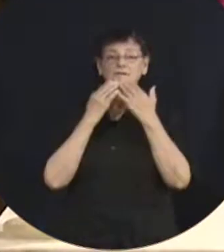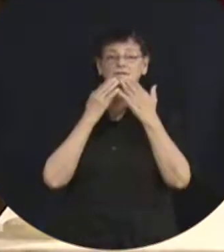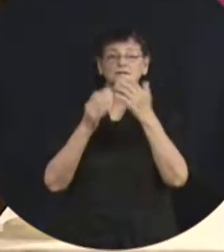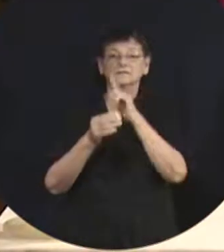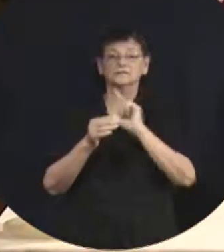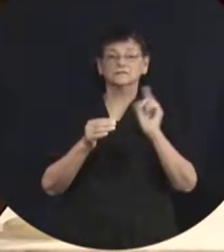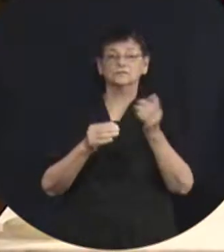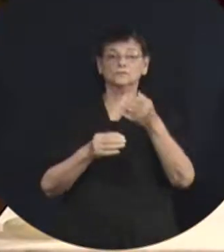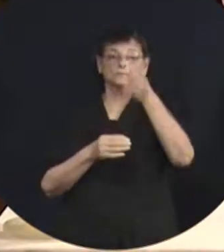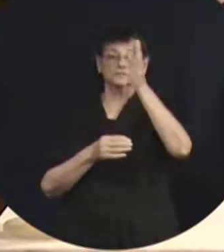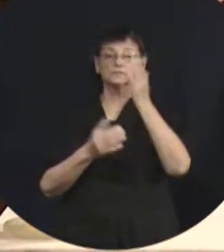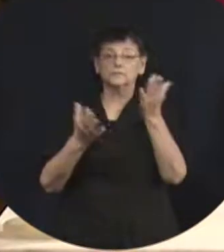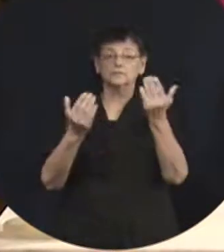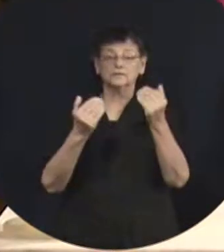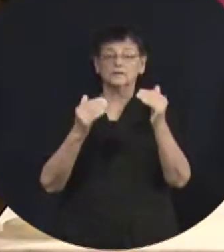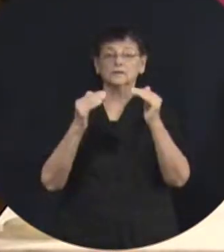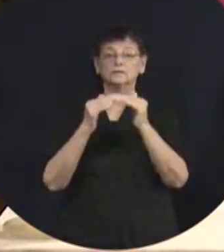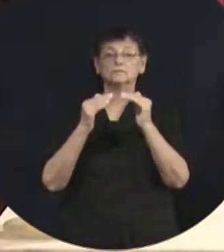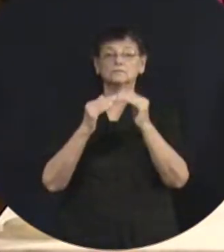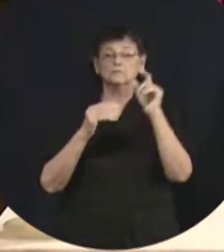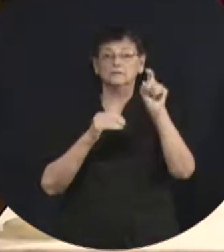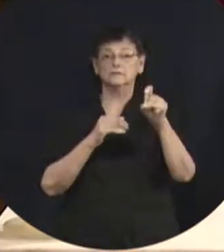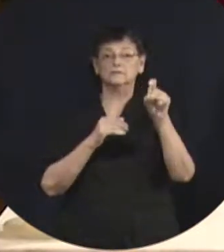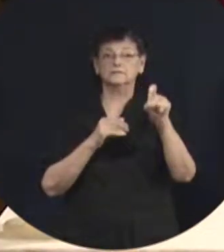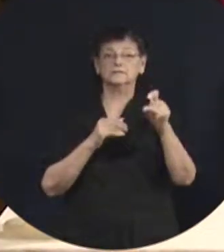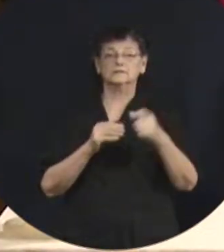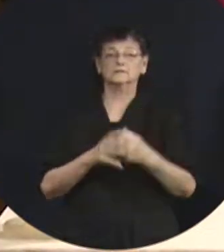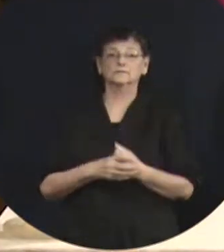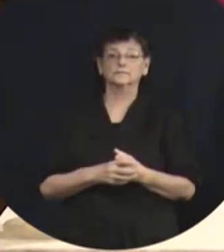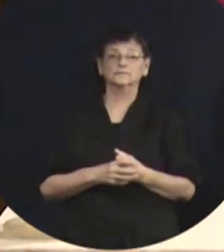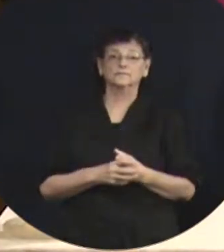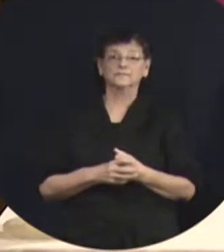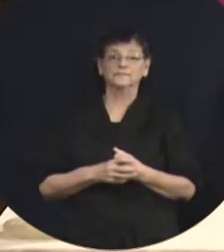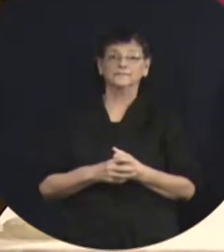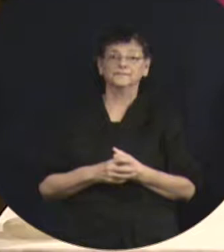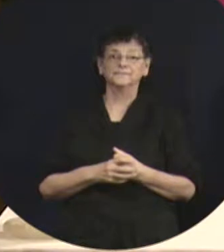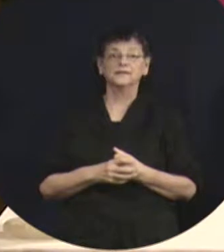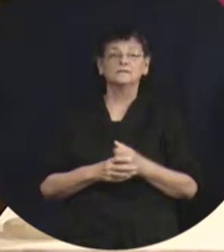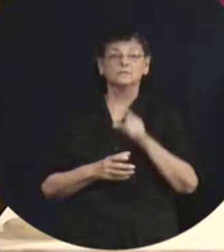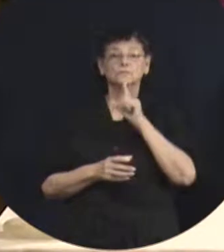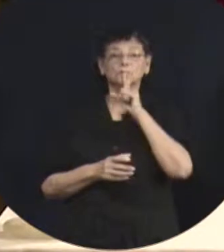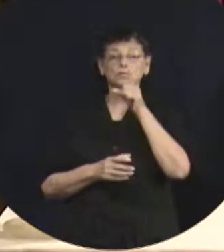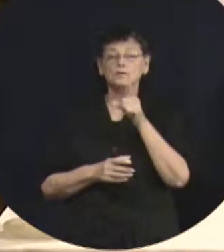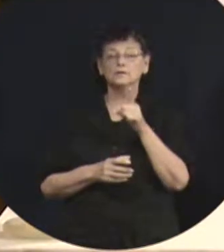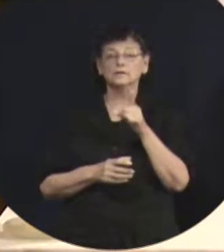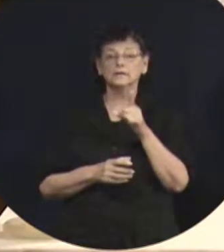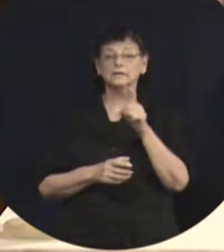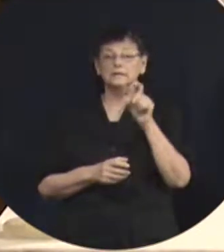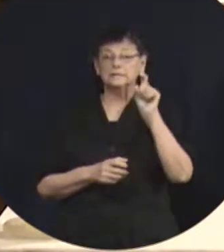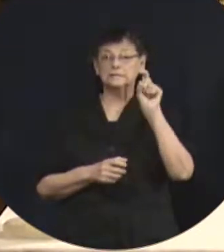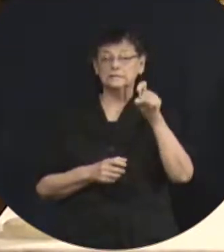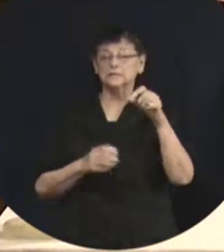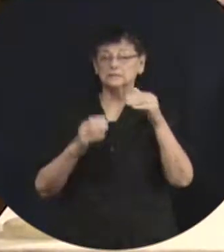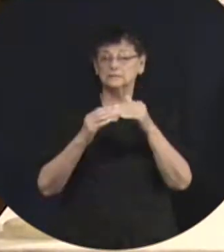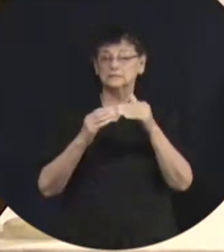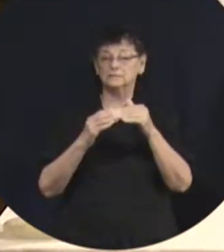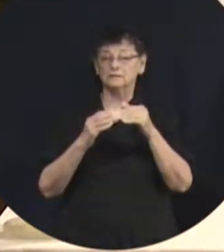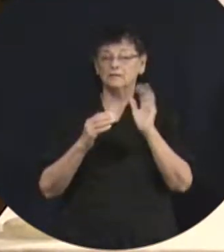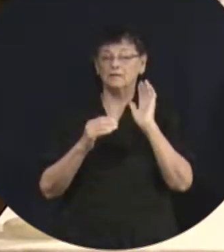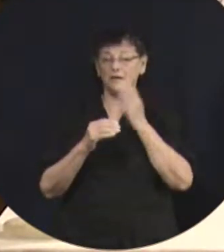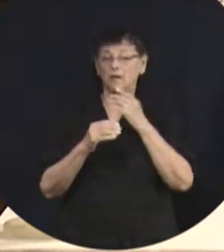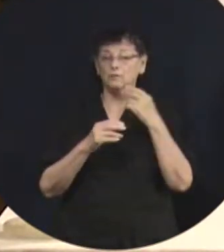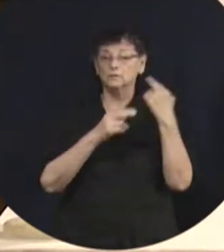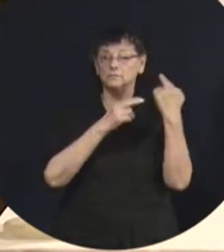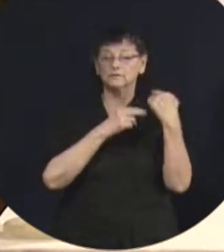Demos gracias al Señor nuestro Dios. Es justo y necesario. En verdad es justo y necesario. Es